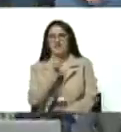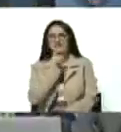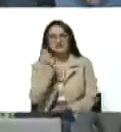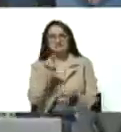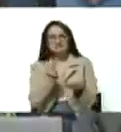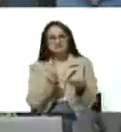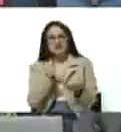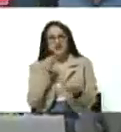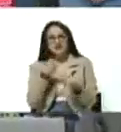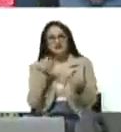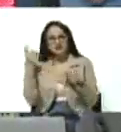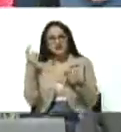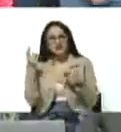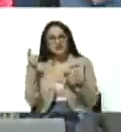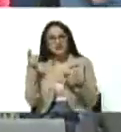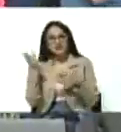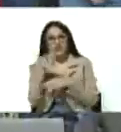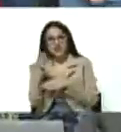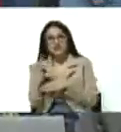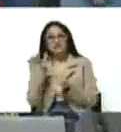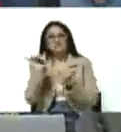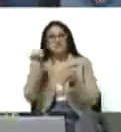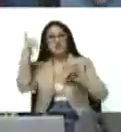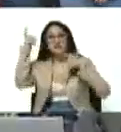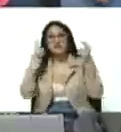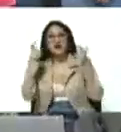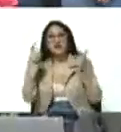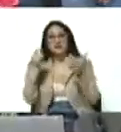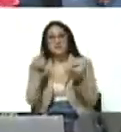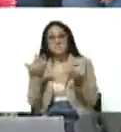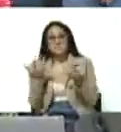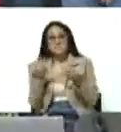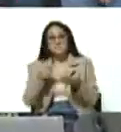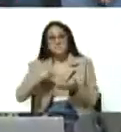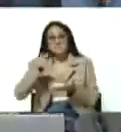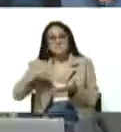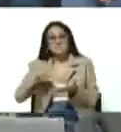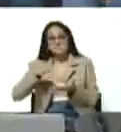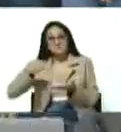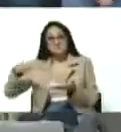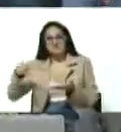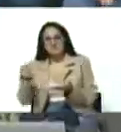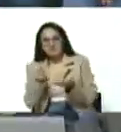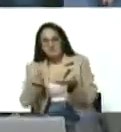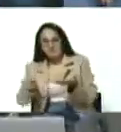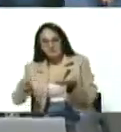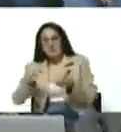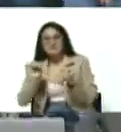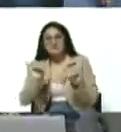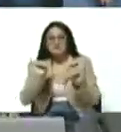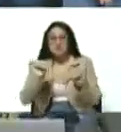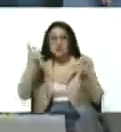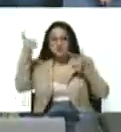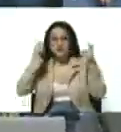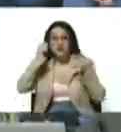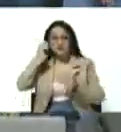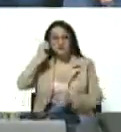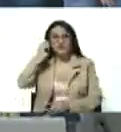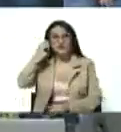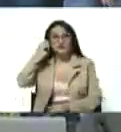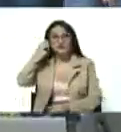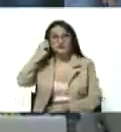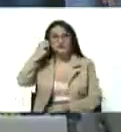bandera? Chávez, de su puño y letra, la hizo él mismo. La dibujó en una hoja y dijo,